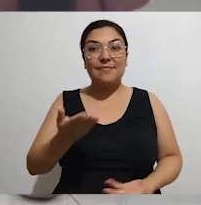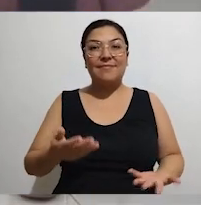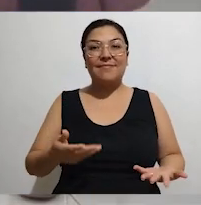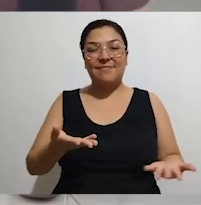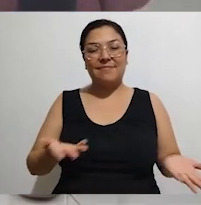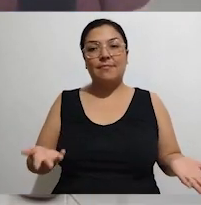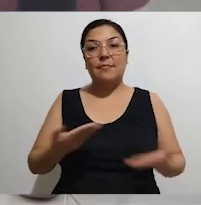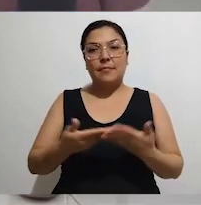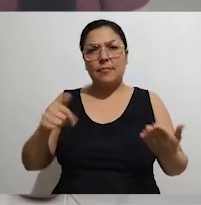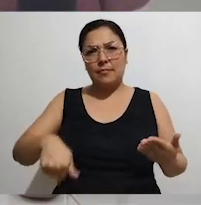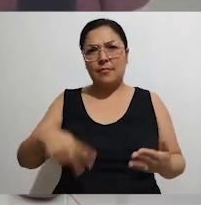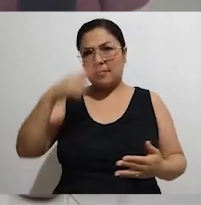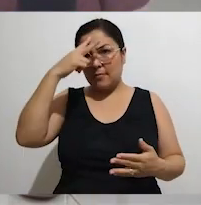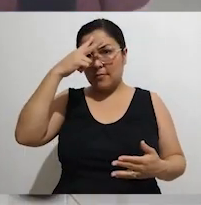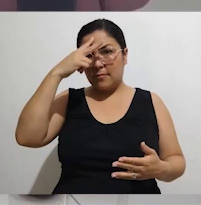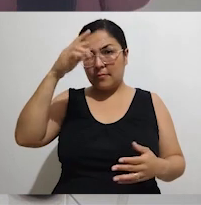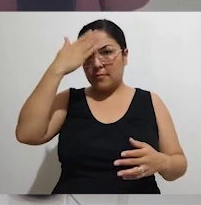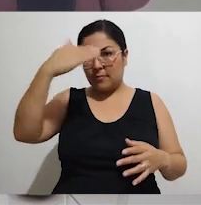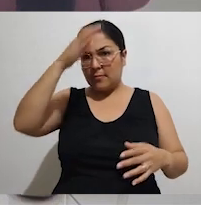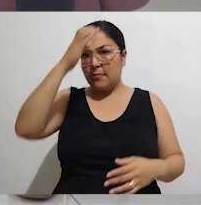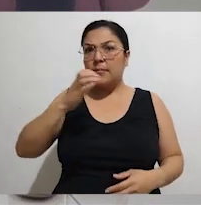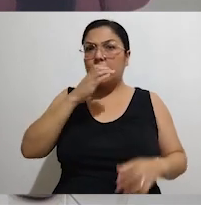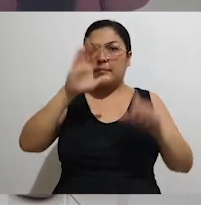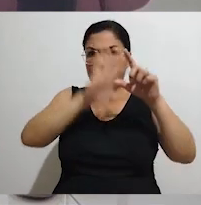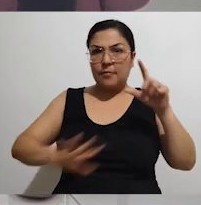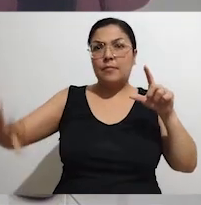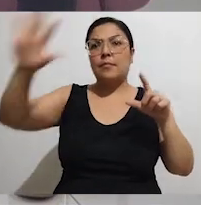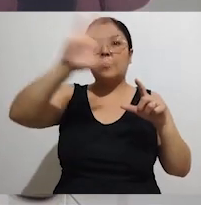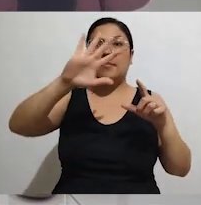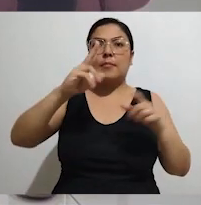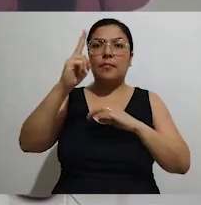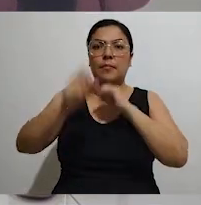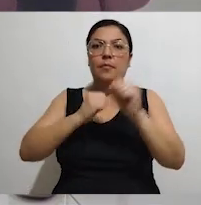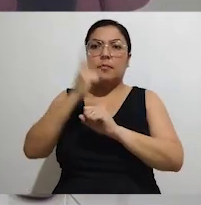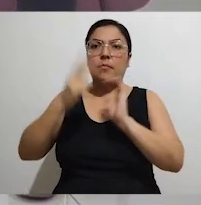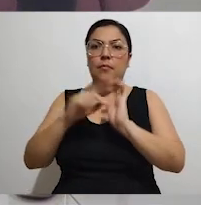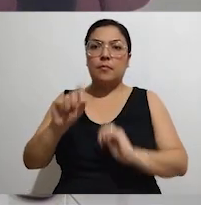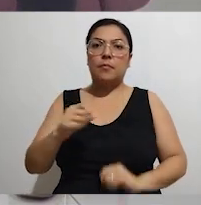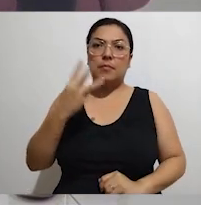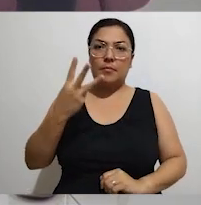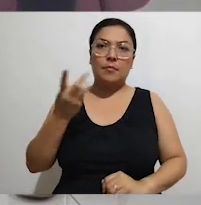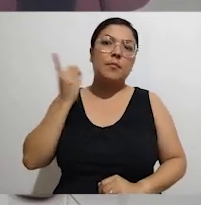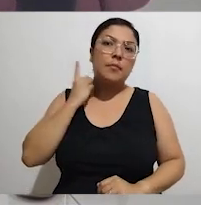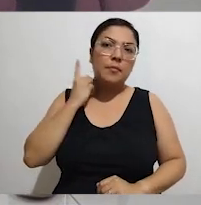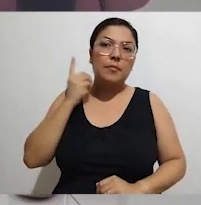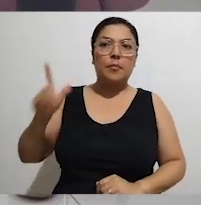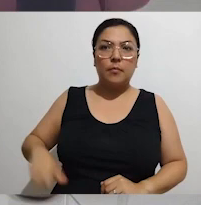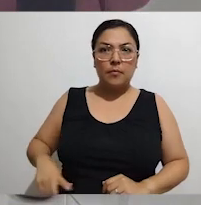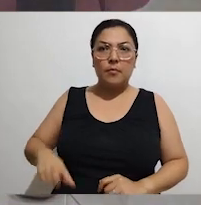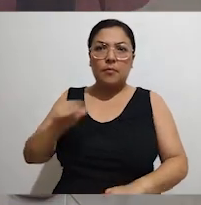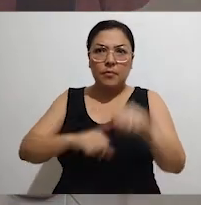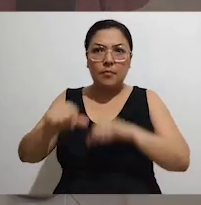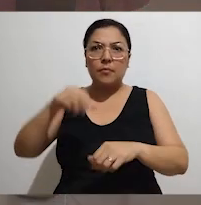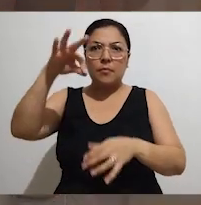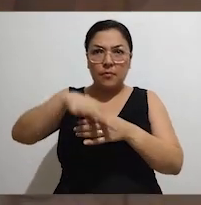Coahuila con este proceso electoral 2023 en donde se renueva la gubernatura y también las diputaciones locales? Déjenles comento